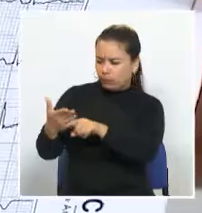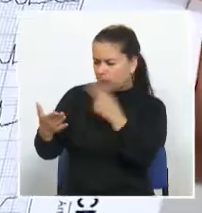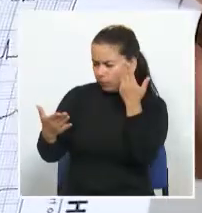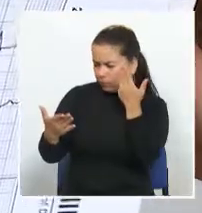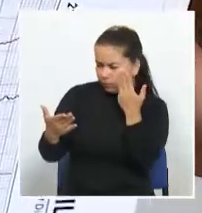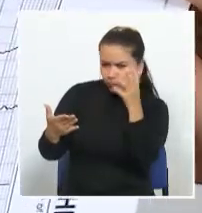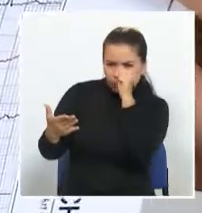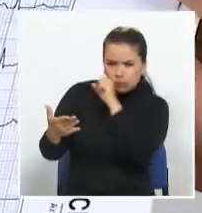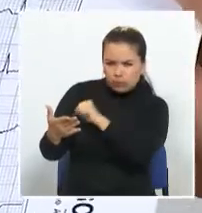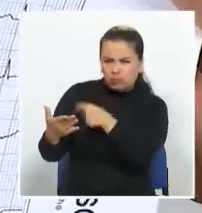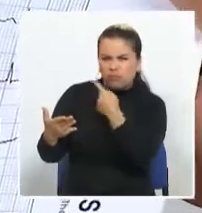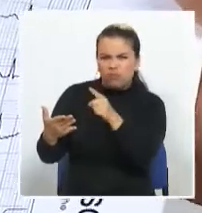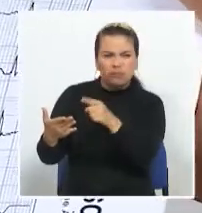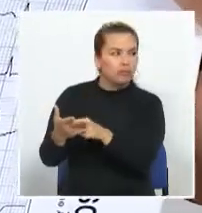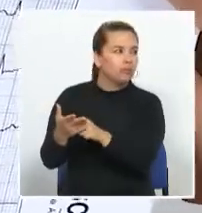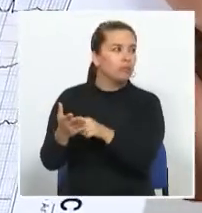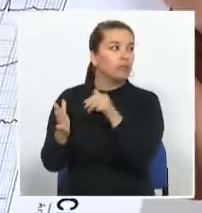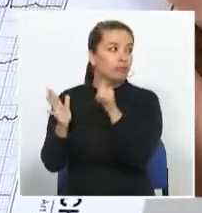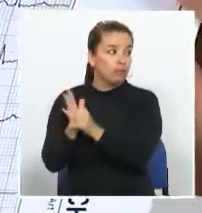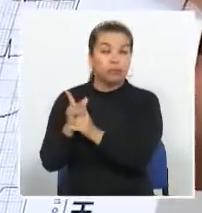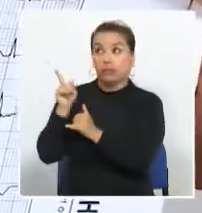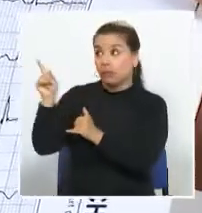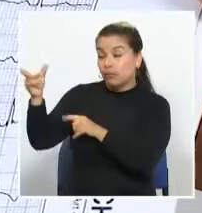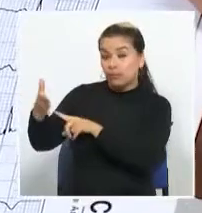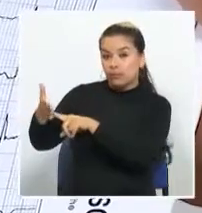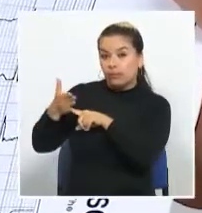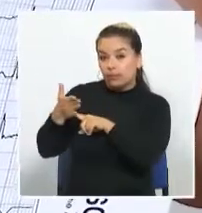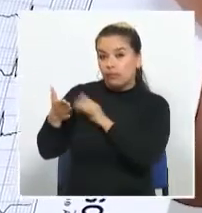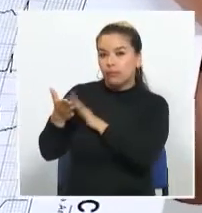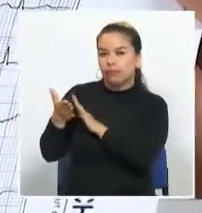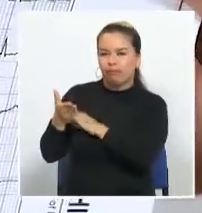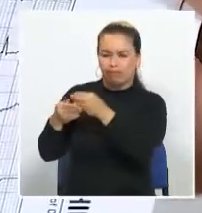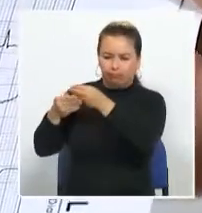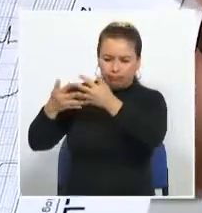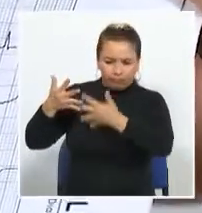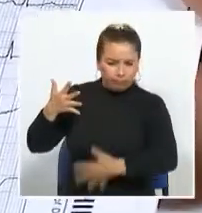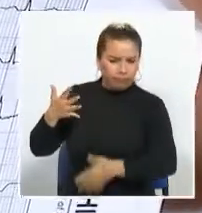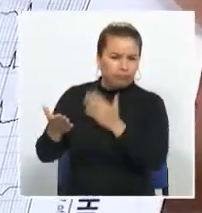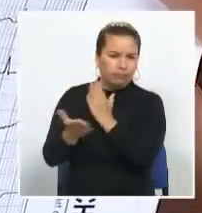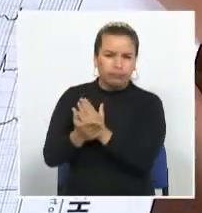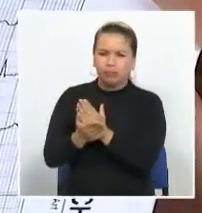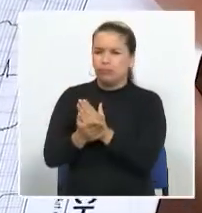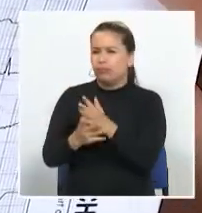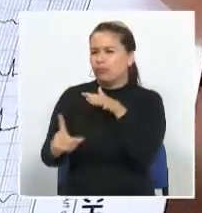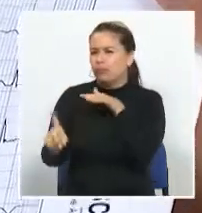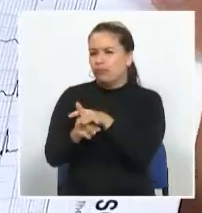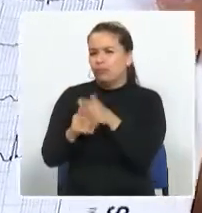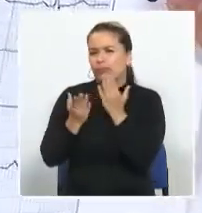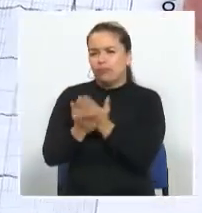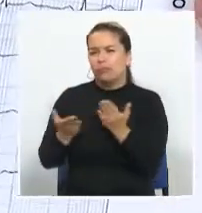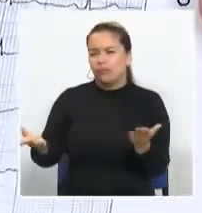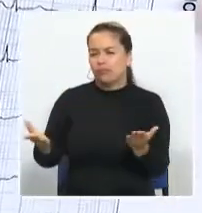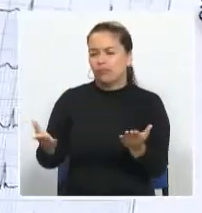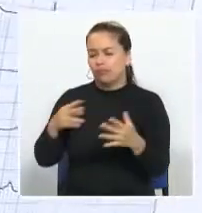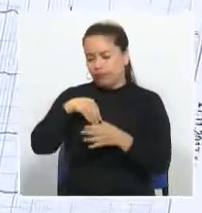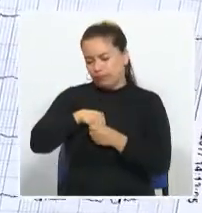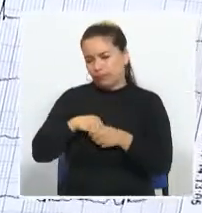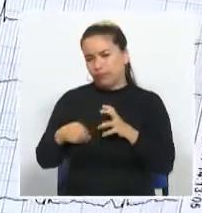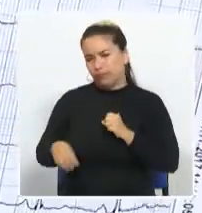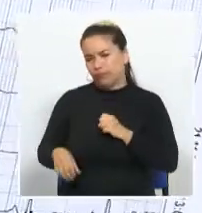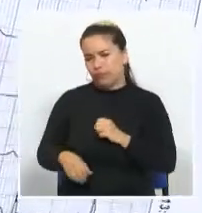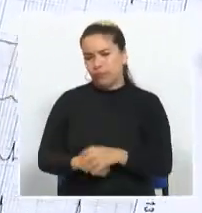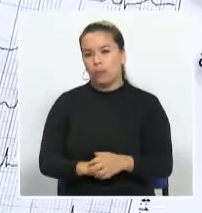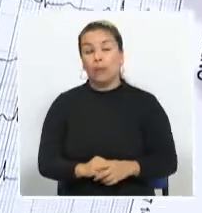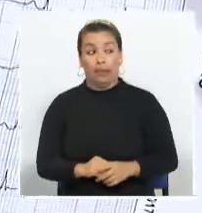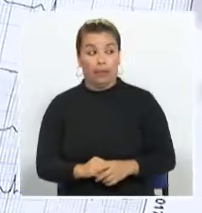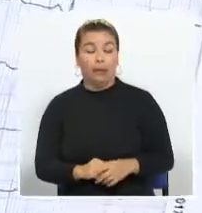imágenes, pero con esto el doctor puede mirar una cantidad de alteraciones dentro del corazón de las personas. Claro.